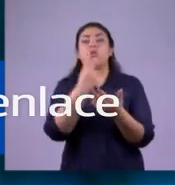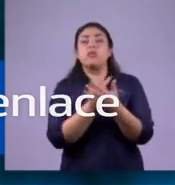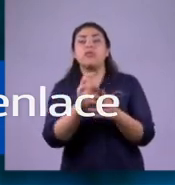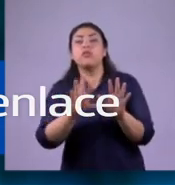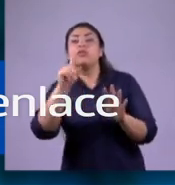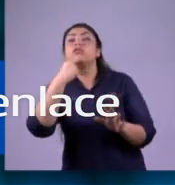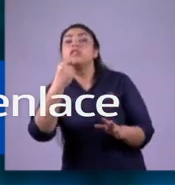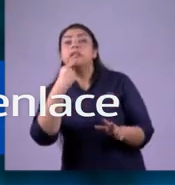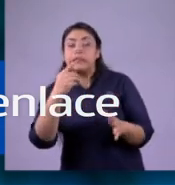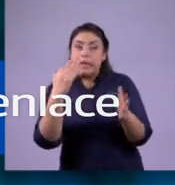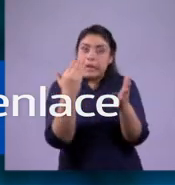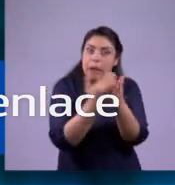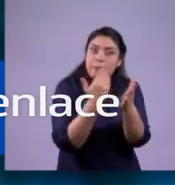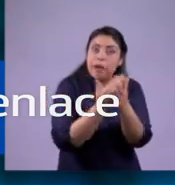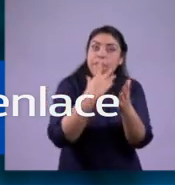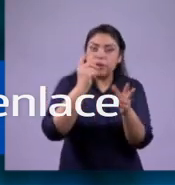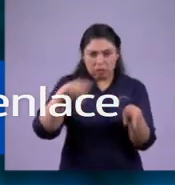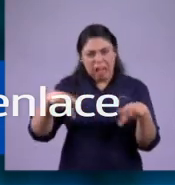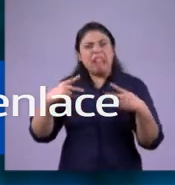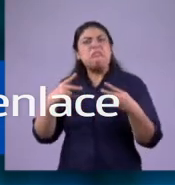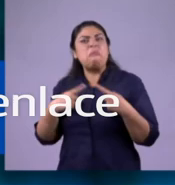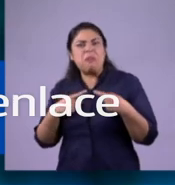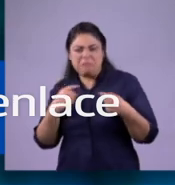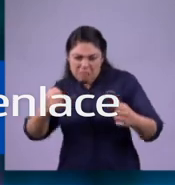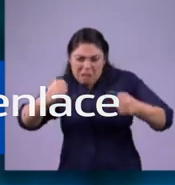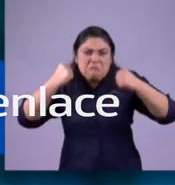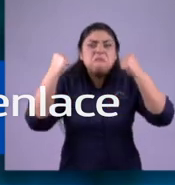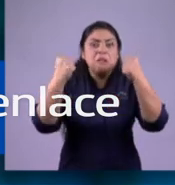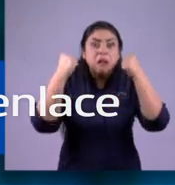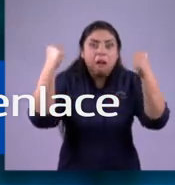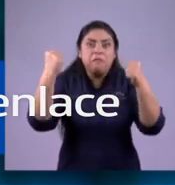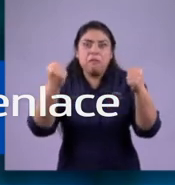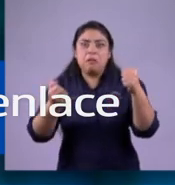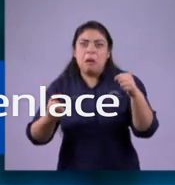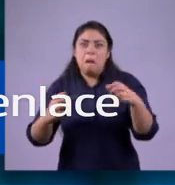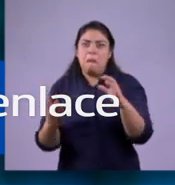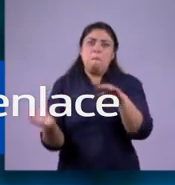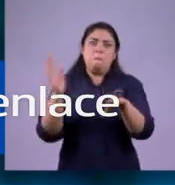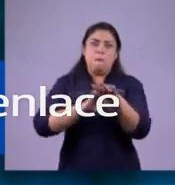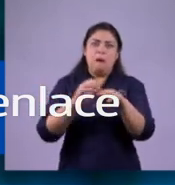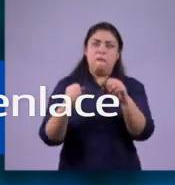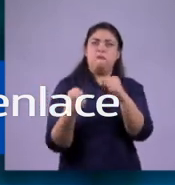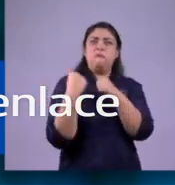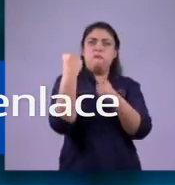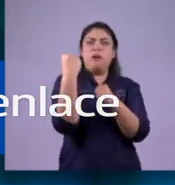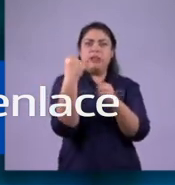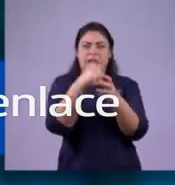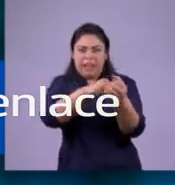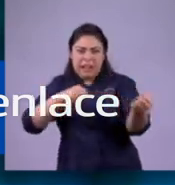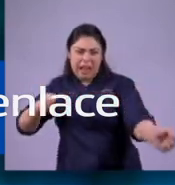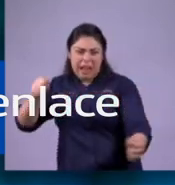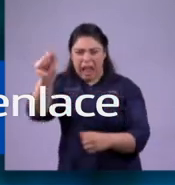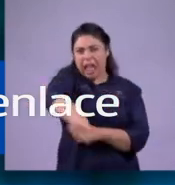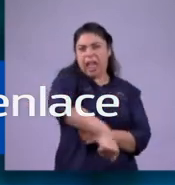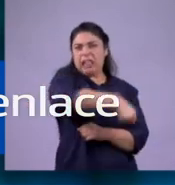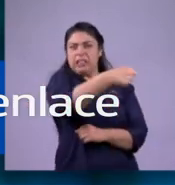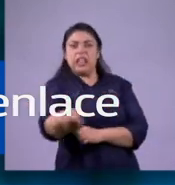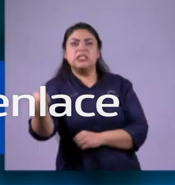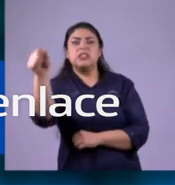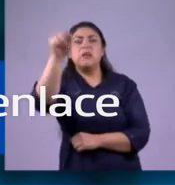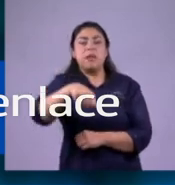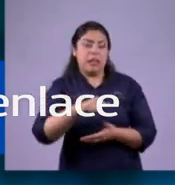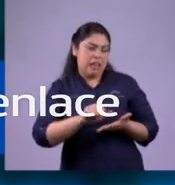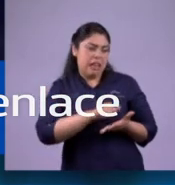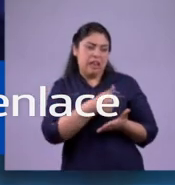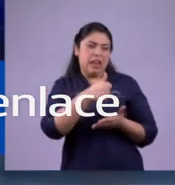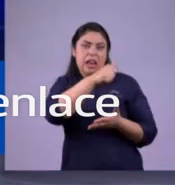es viva y eficaz y más penetrante o cortante que toda espada de dos filos ojos y penetra hasta partir el alma donde tanto